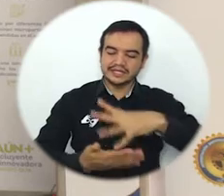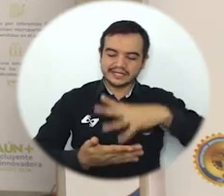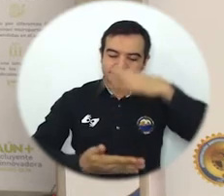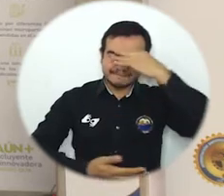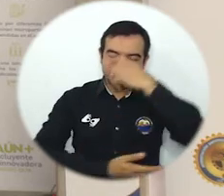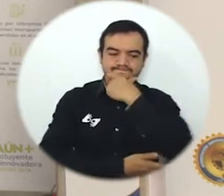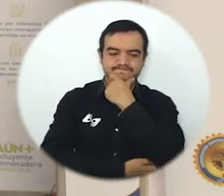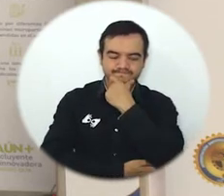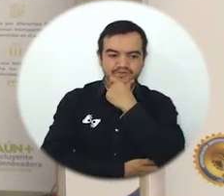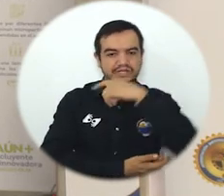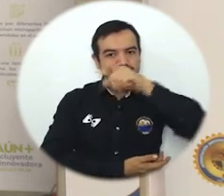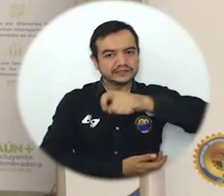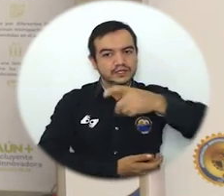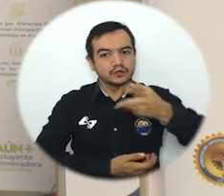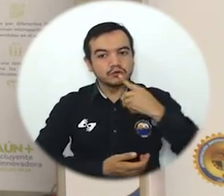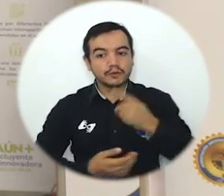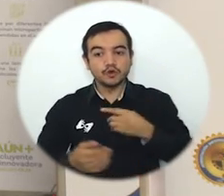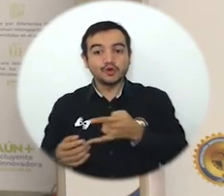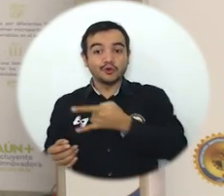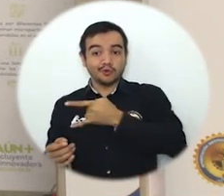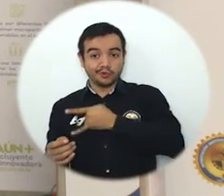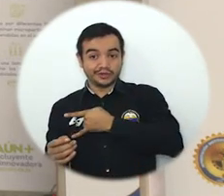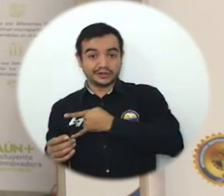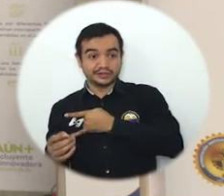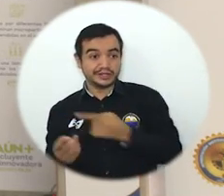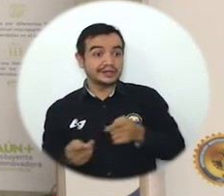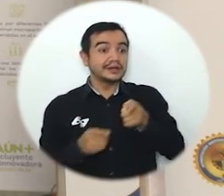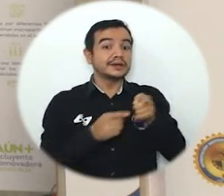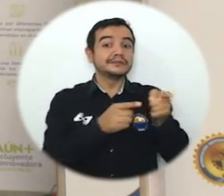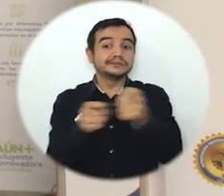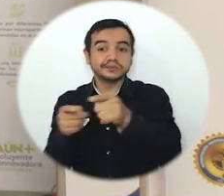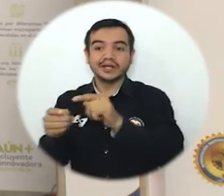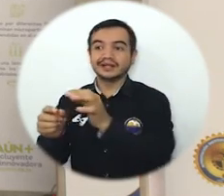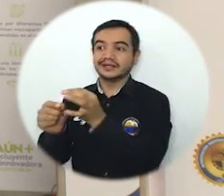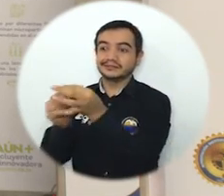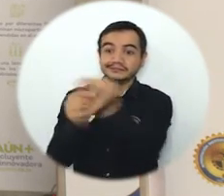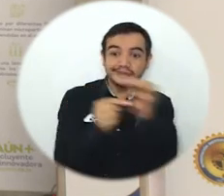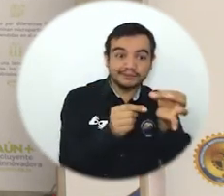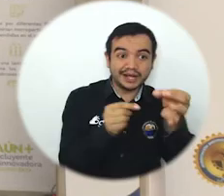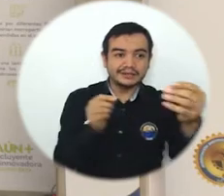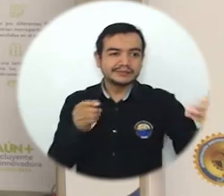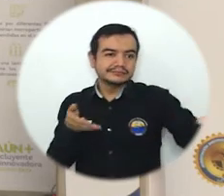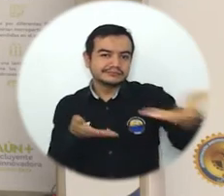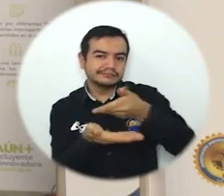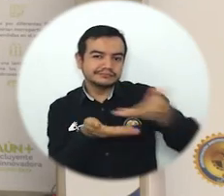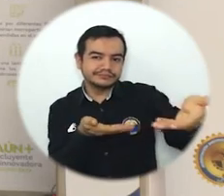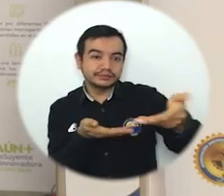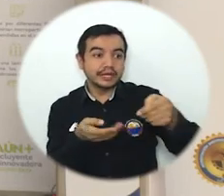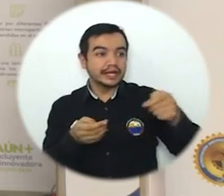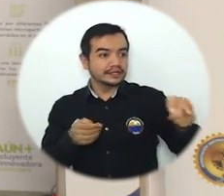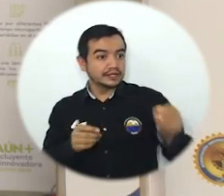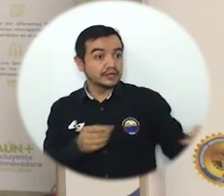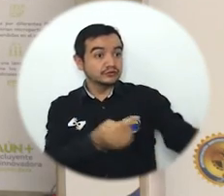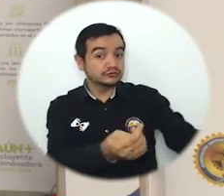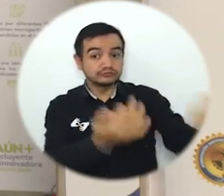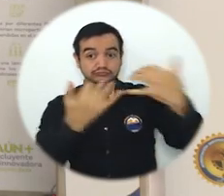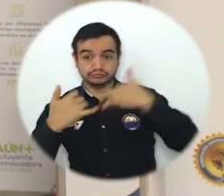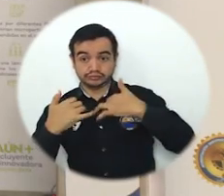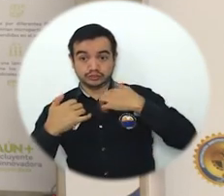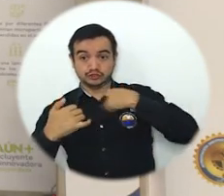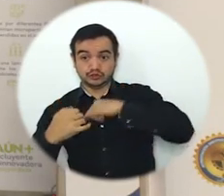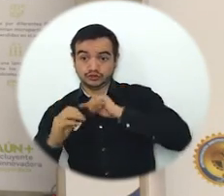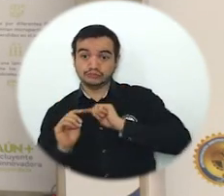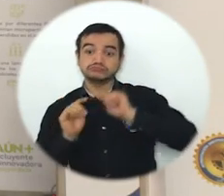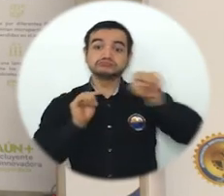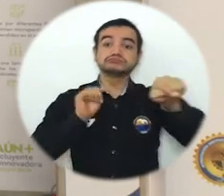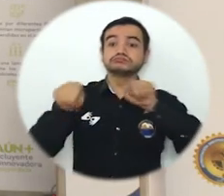que necesitamos interactuar más entre la academia y entre la comunidad. Que la universidad vaya al territorio y que el